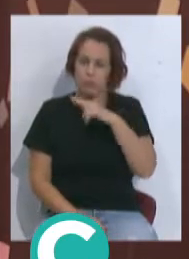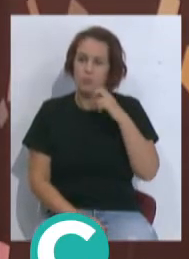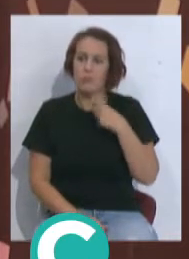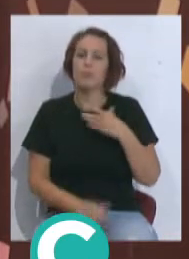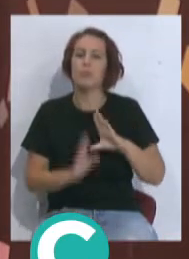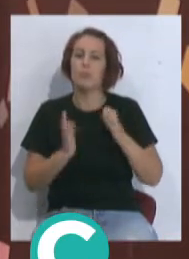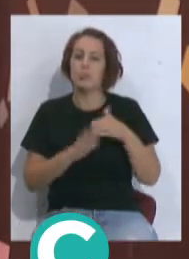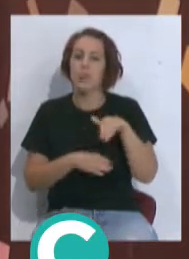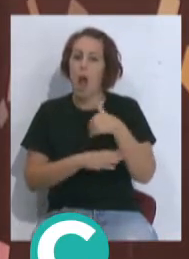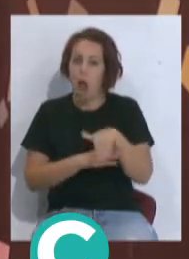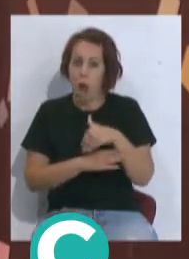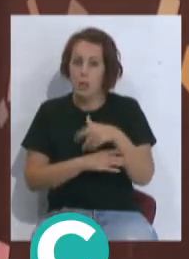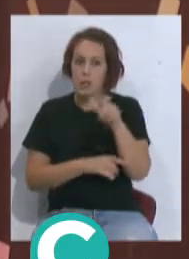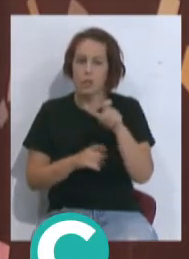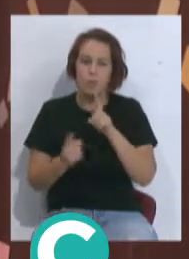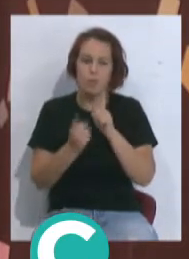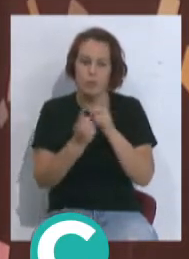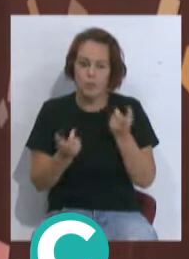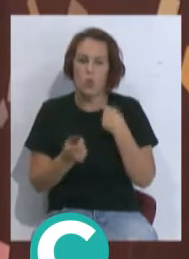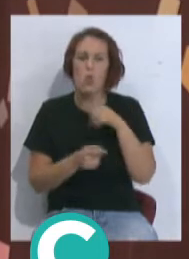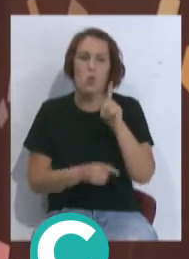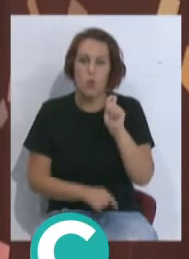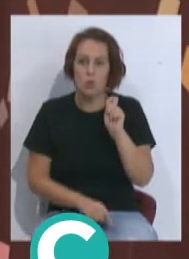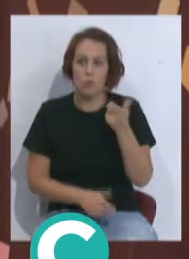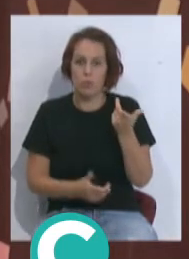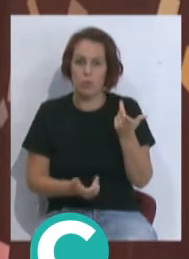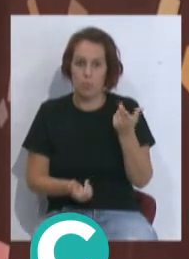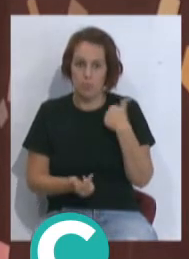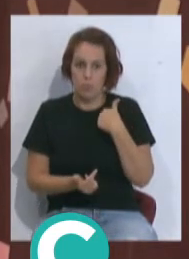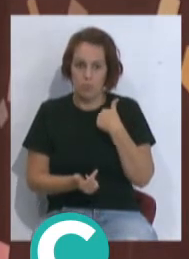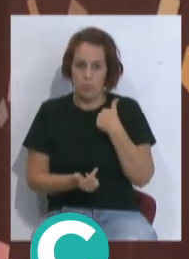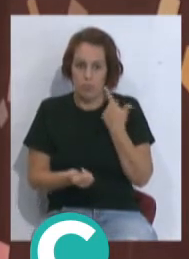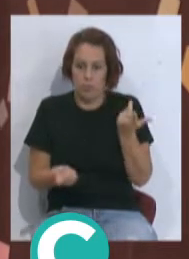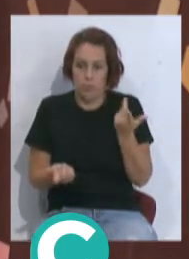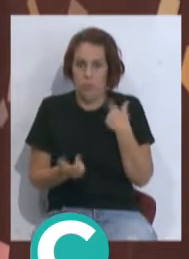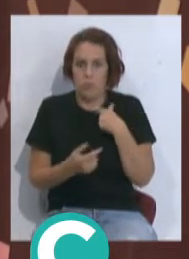la calle te para y toda la gente. Tú puntuaste, pero tú qué número de jurado te crees que yo era.